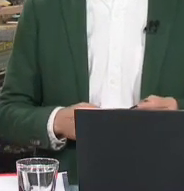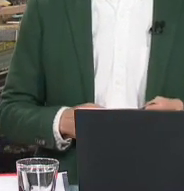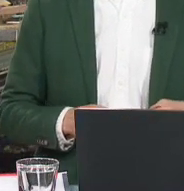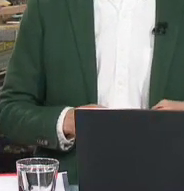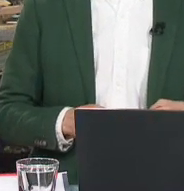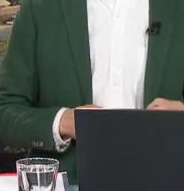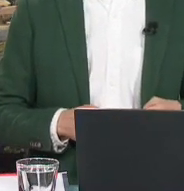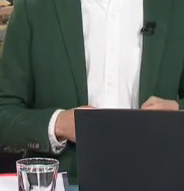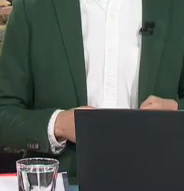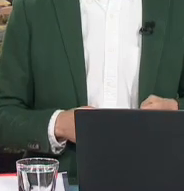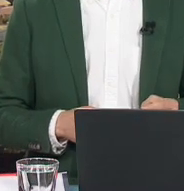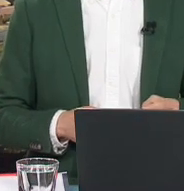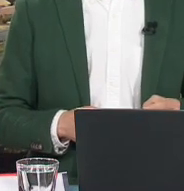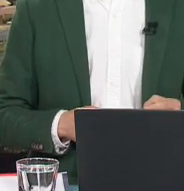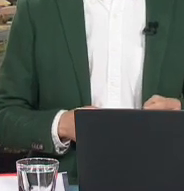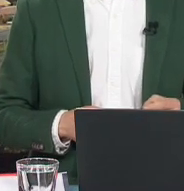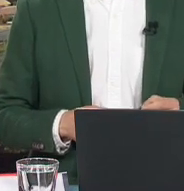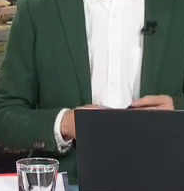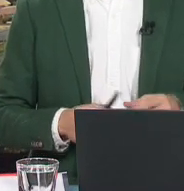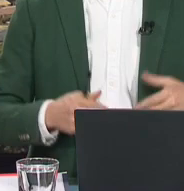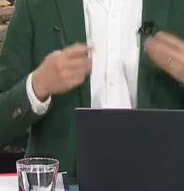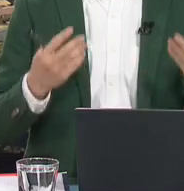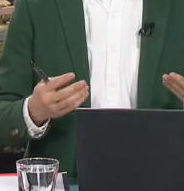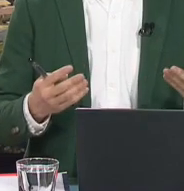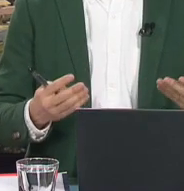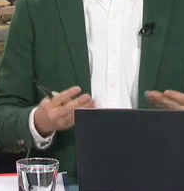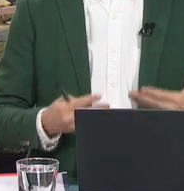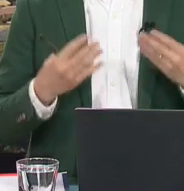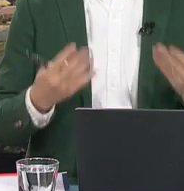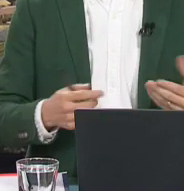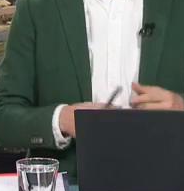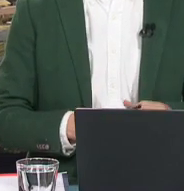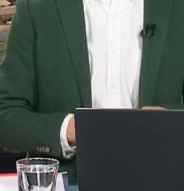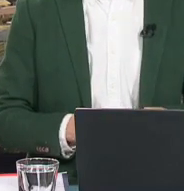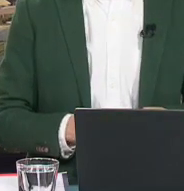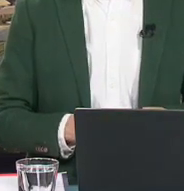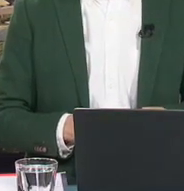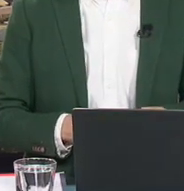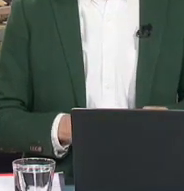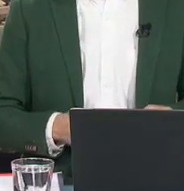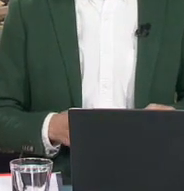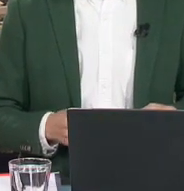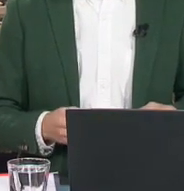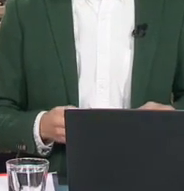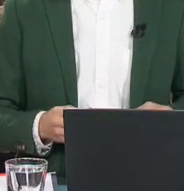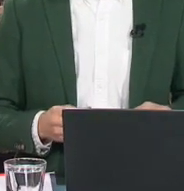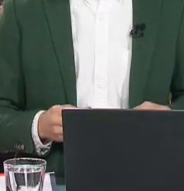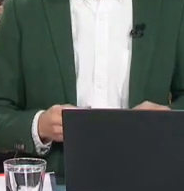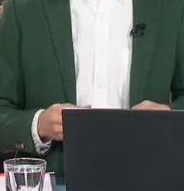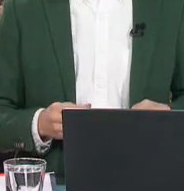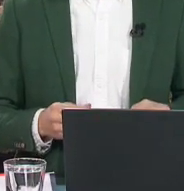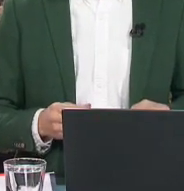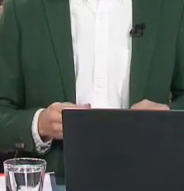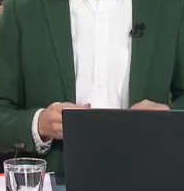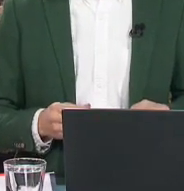de Chile de no ir como actor principal, protagonista principal a la Feria del Libro de Frankfurt, el presidente dijo